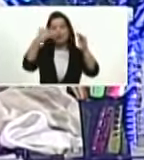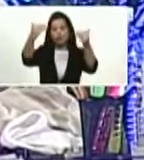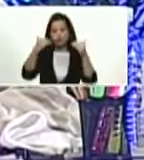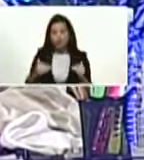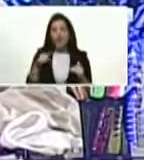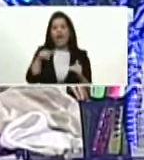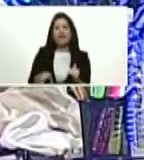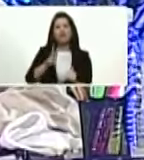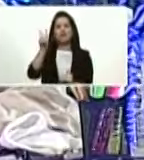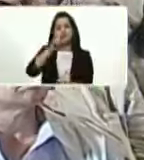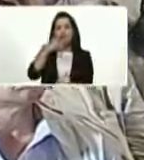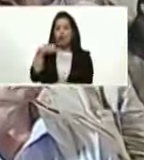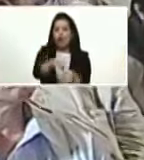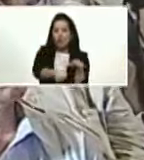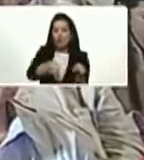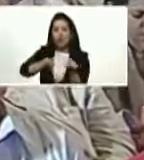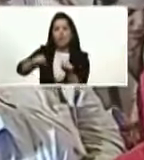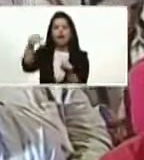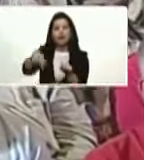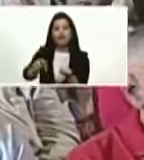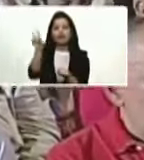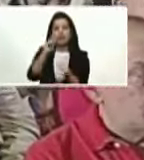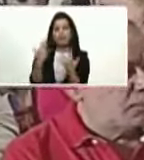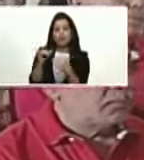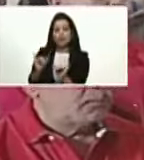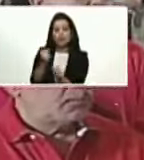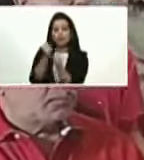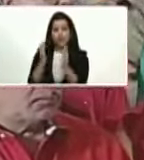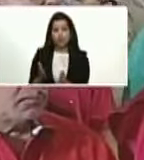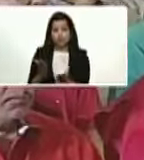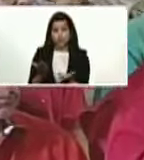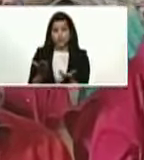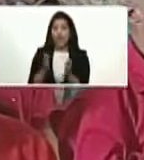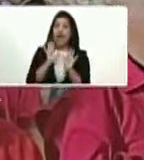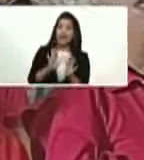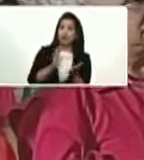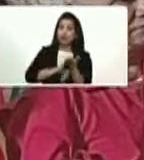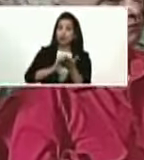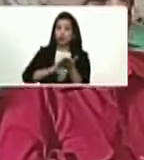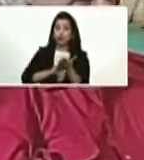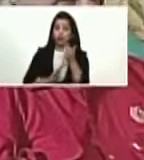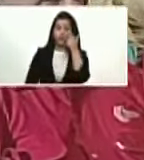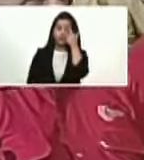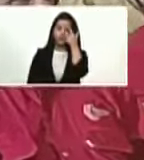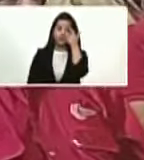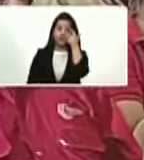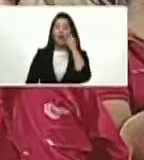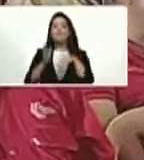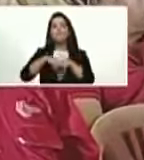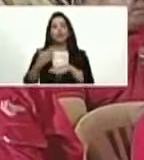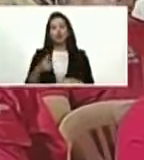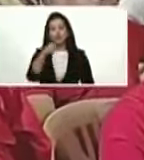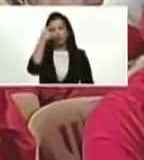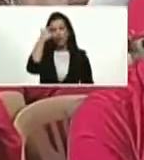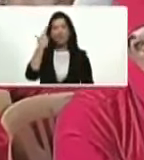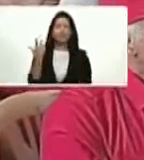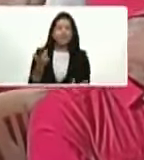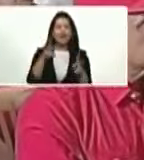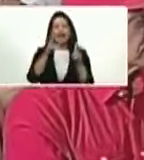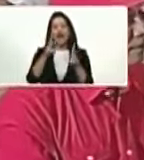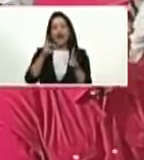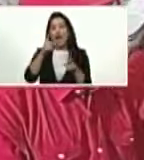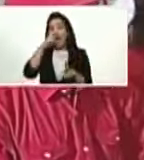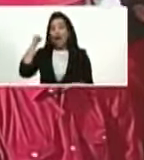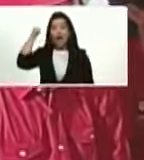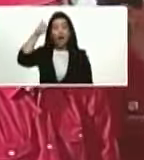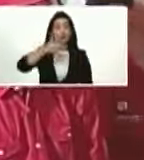para resolver uno de los más graves problemas que tiene el agotamiento del modelo rentístico y el capitalismo